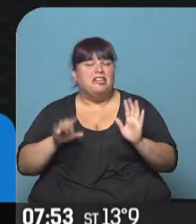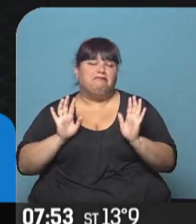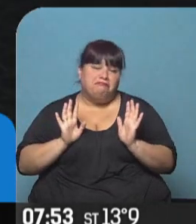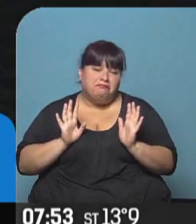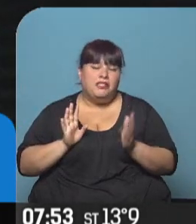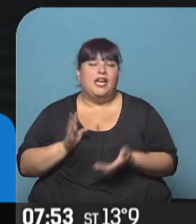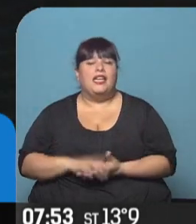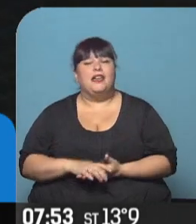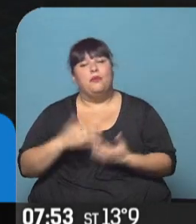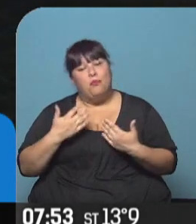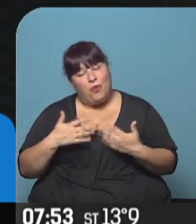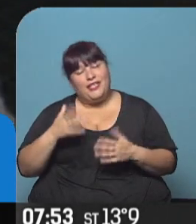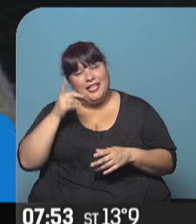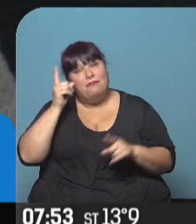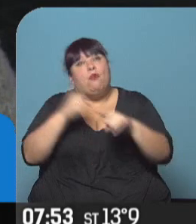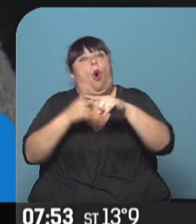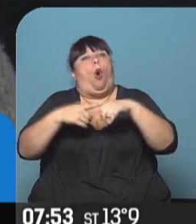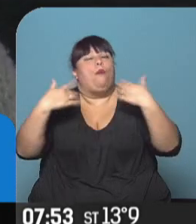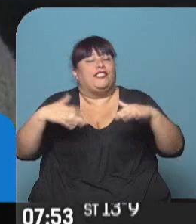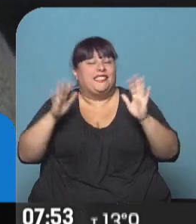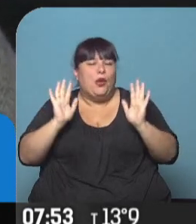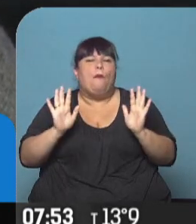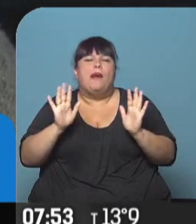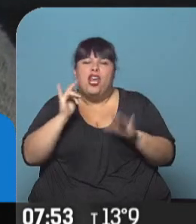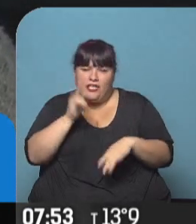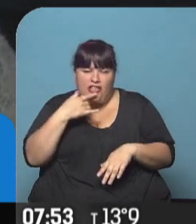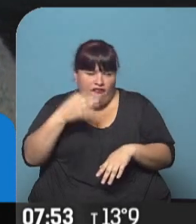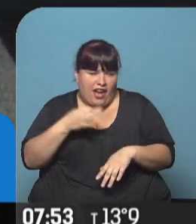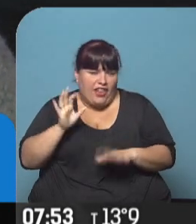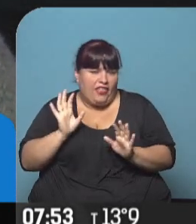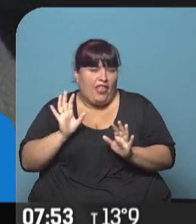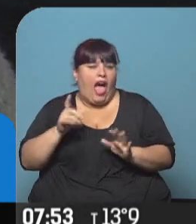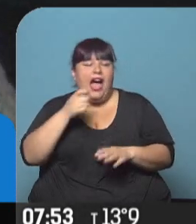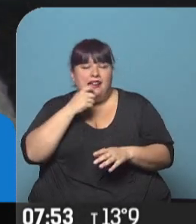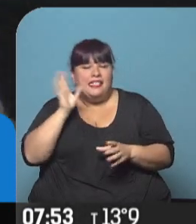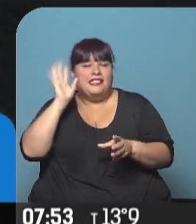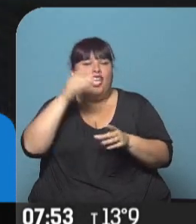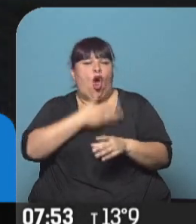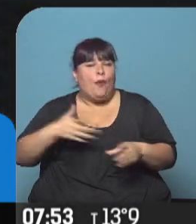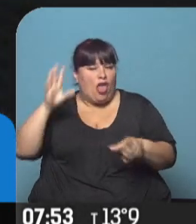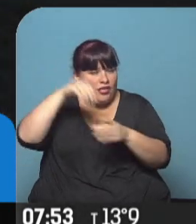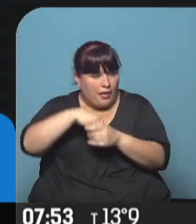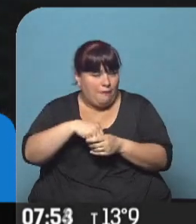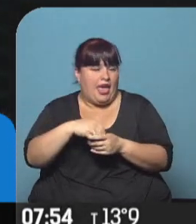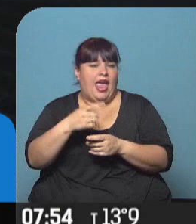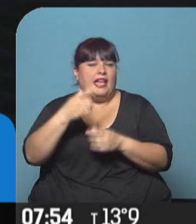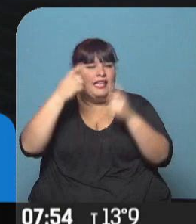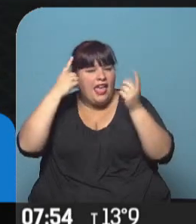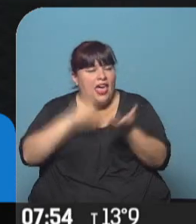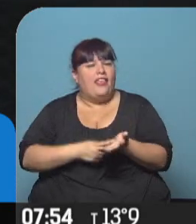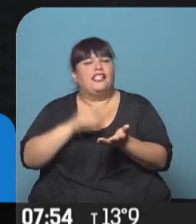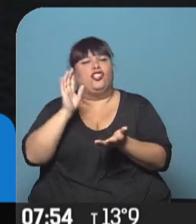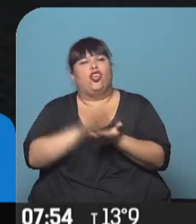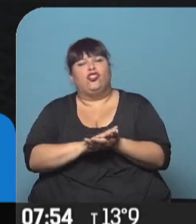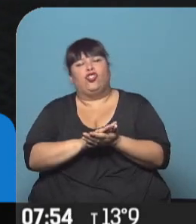que quizás es muy optimista pero pero sí es cierto que si se involucra a los gobernadores digamos en decisiones que tenga que